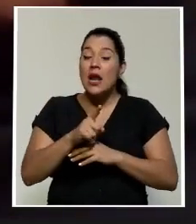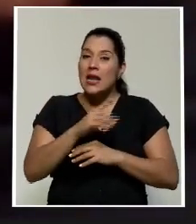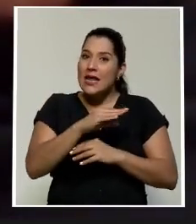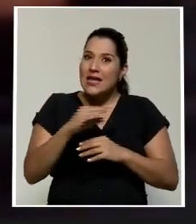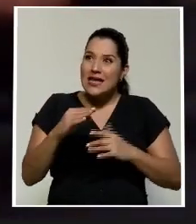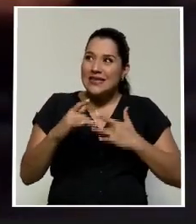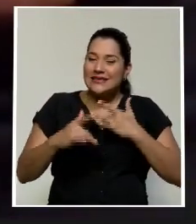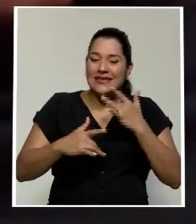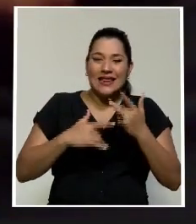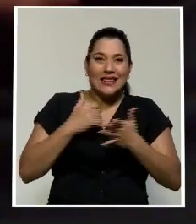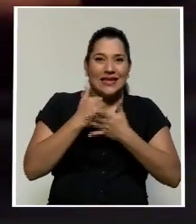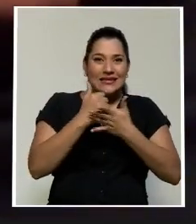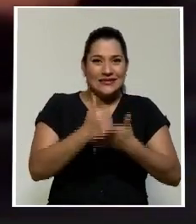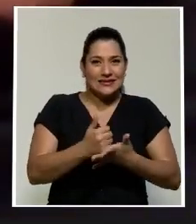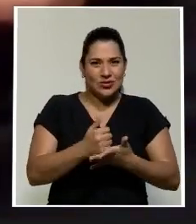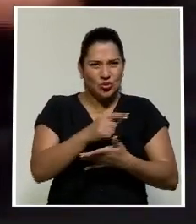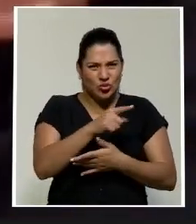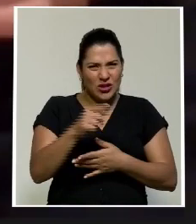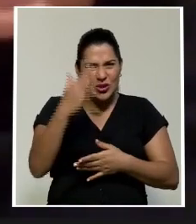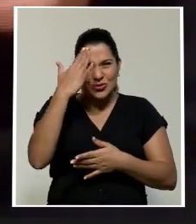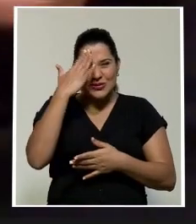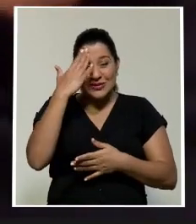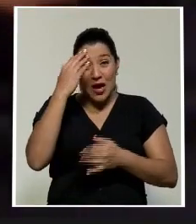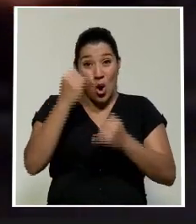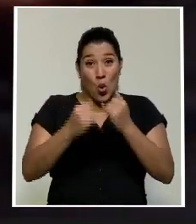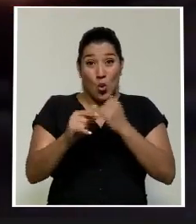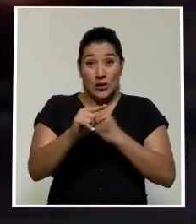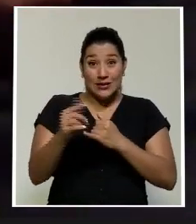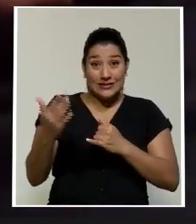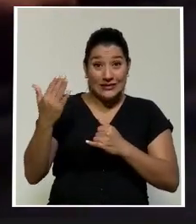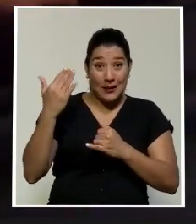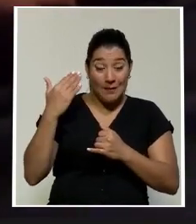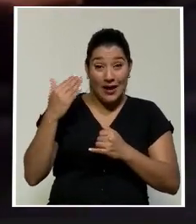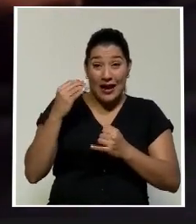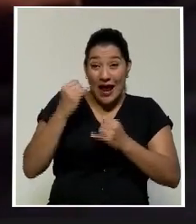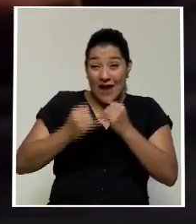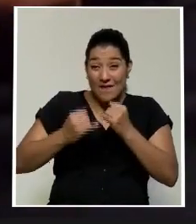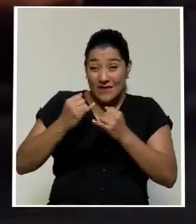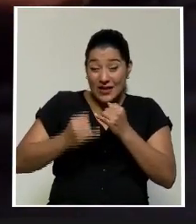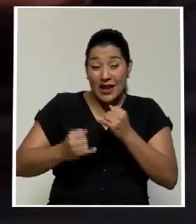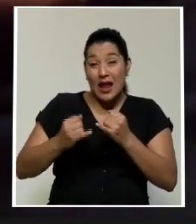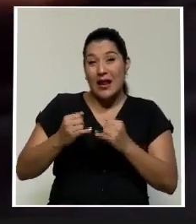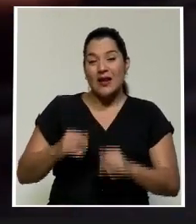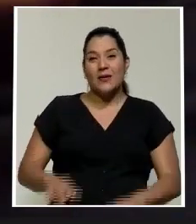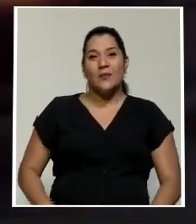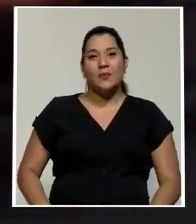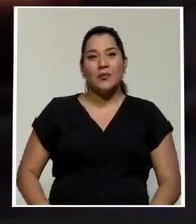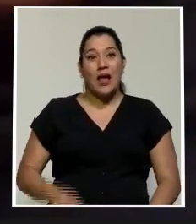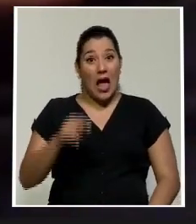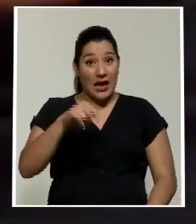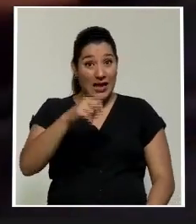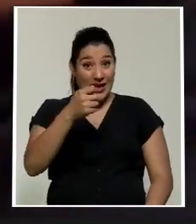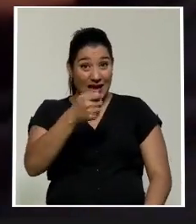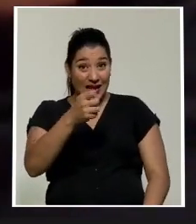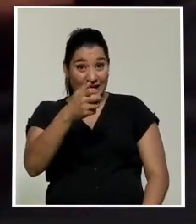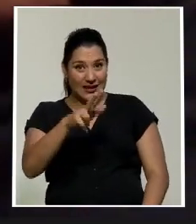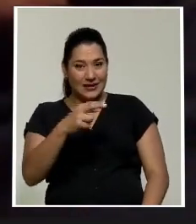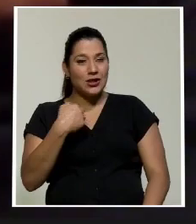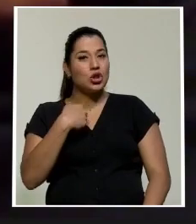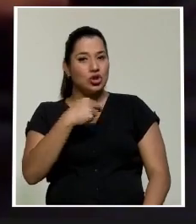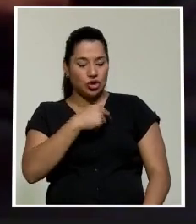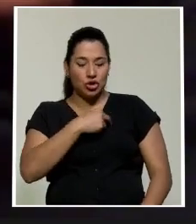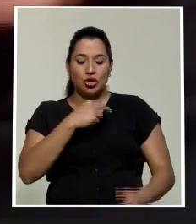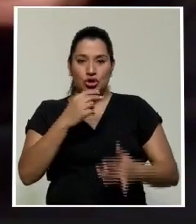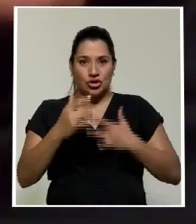en esto lo que era esta última semana en el cierre de los Pandora. Bueno, sí aquí en Canal 13 lo vivimos de